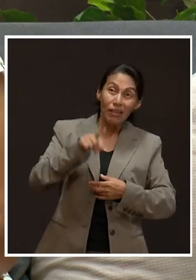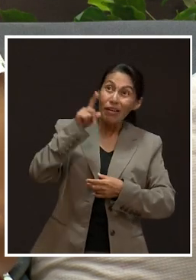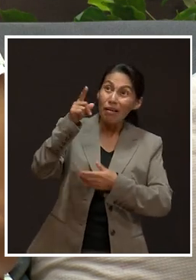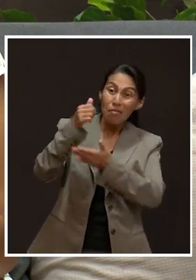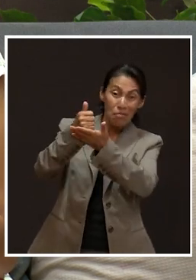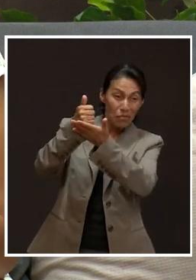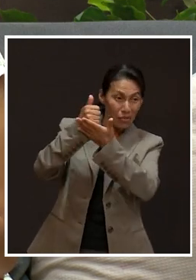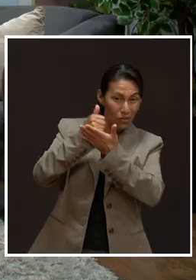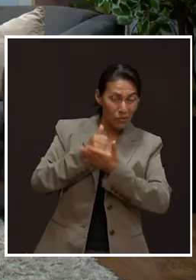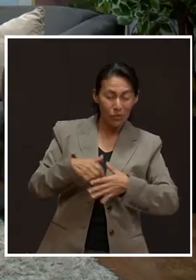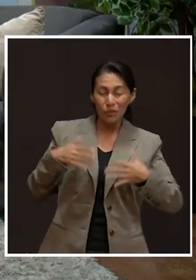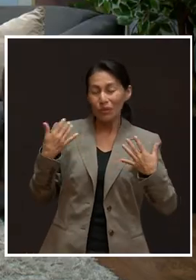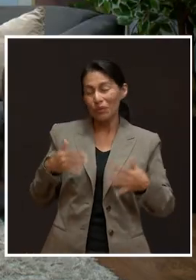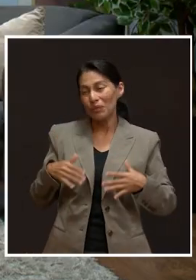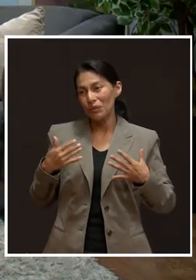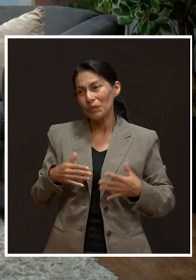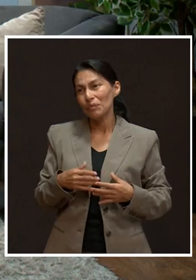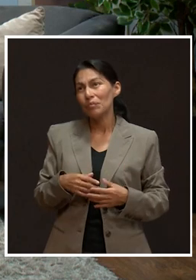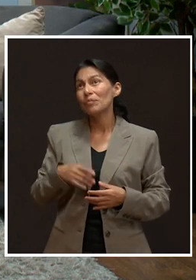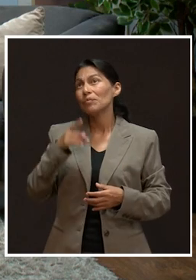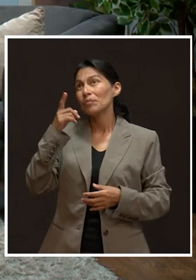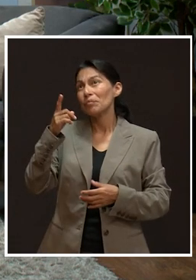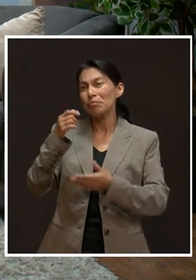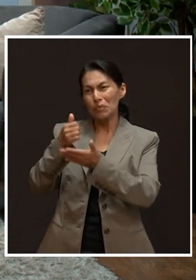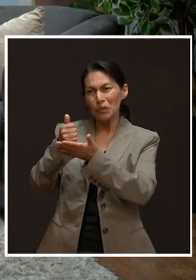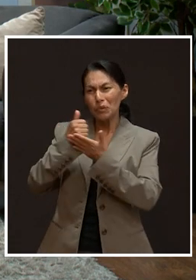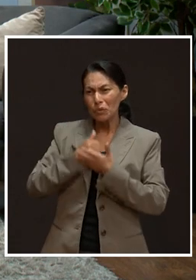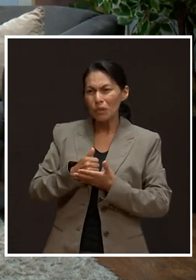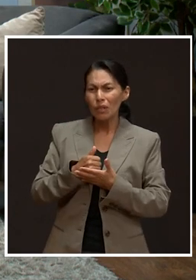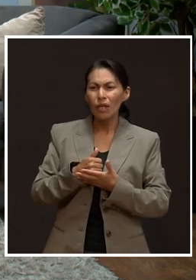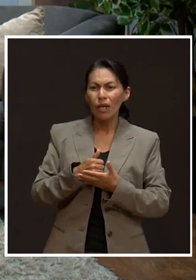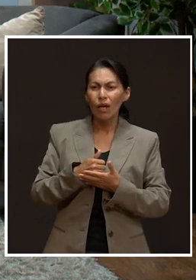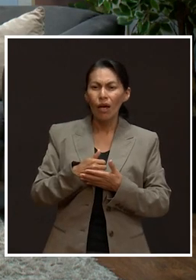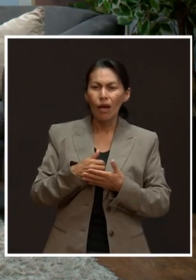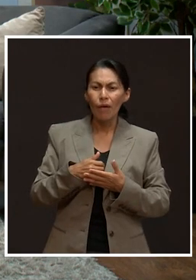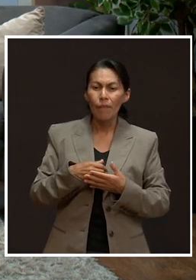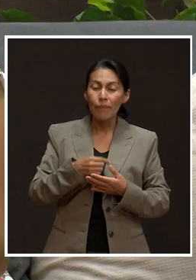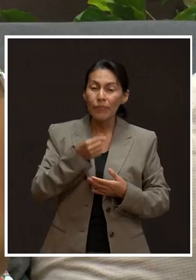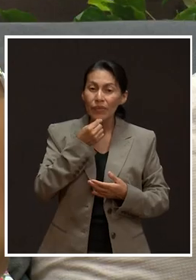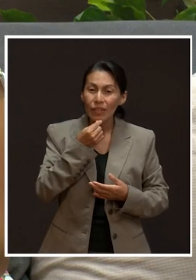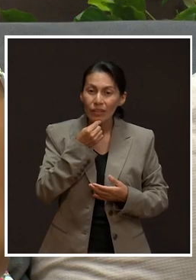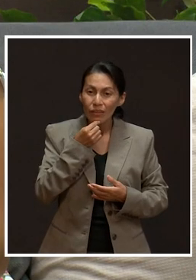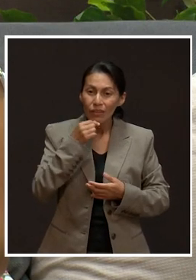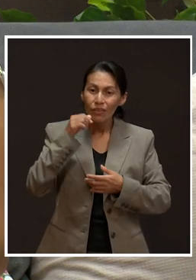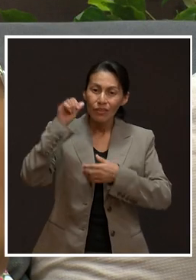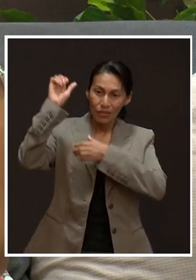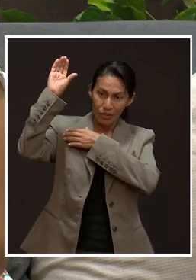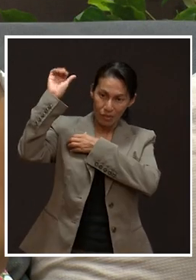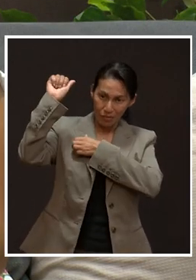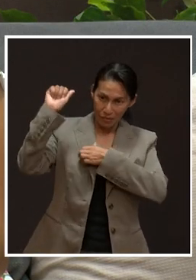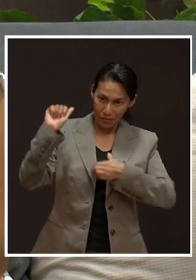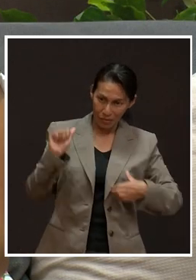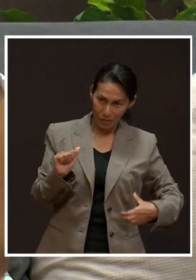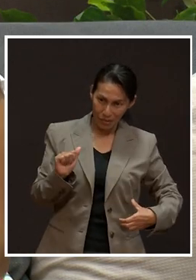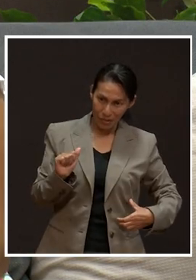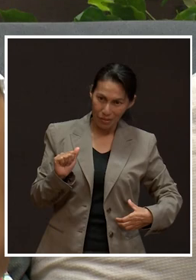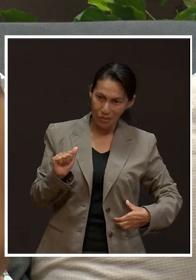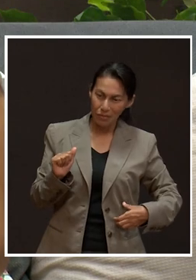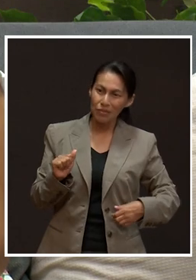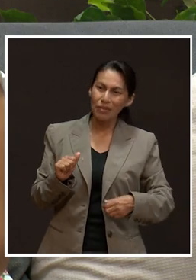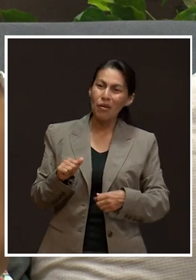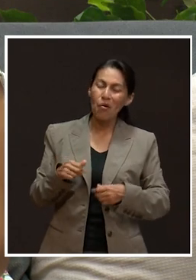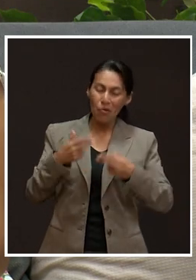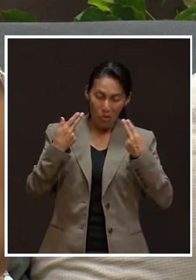Amén. Así que estás agradecida a Dios. Ajá, y también, y aparte, porque me ha dado la oportunidad de servir ahorita con los